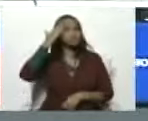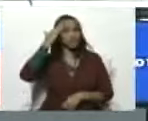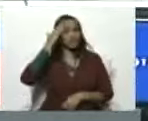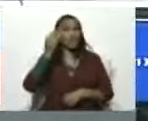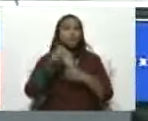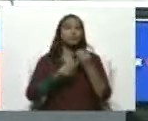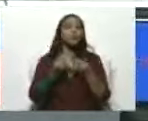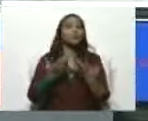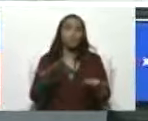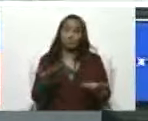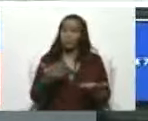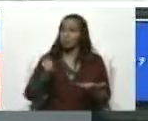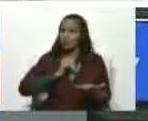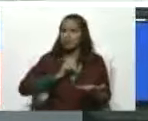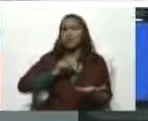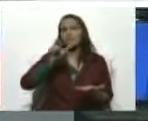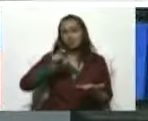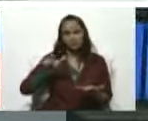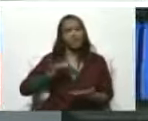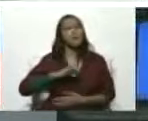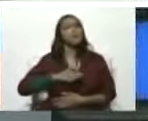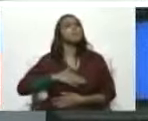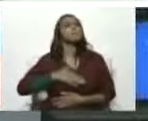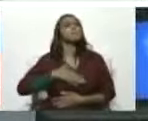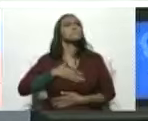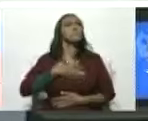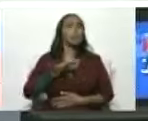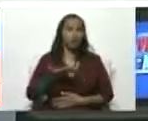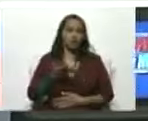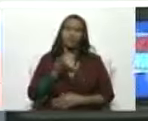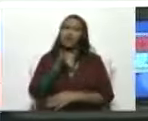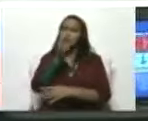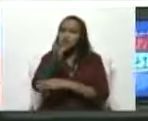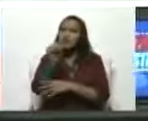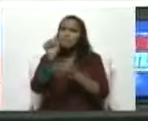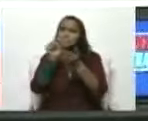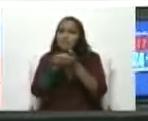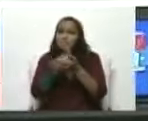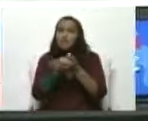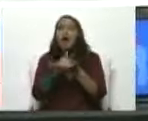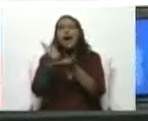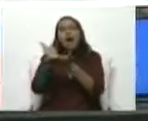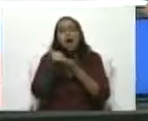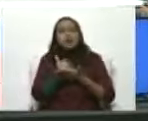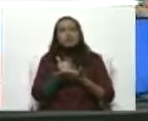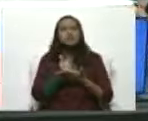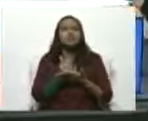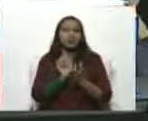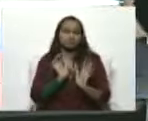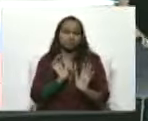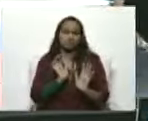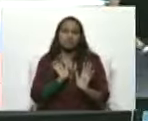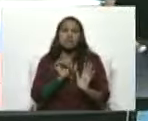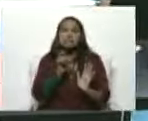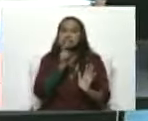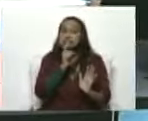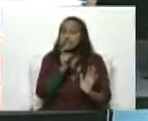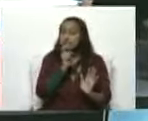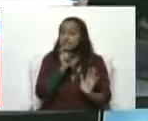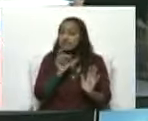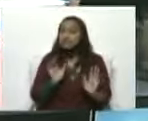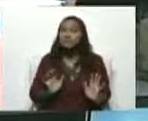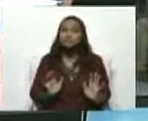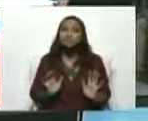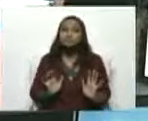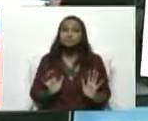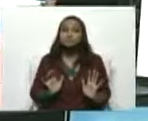persona puede tener acceso tocando donde tiene que tocar. El punto más complicado de todo esto no es ni siquiera, ¿cómo se